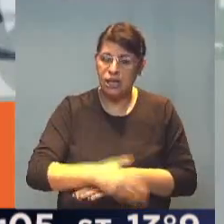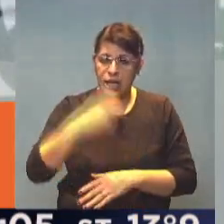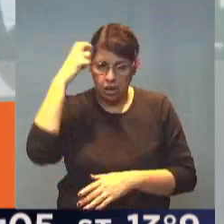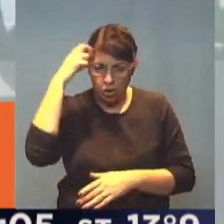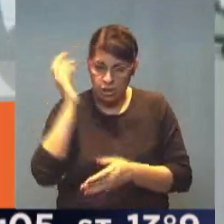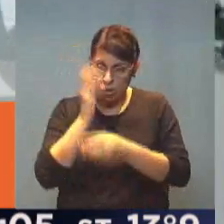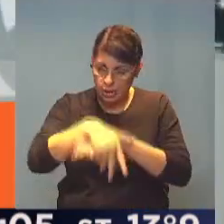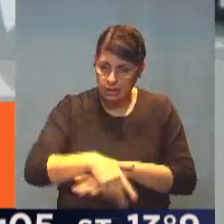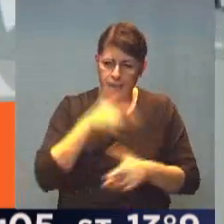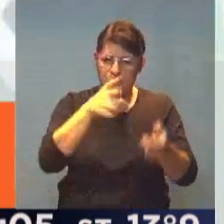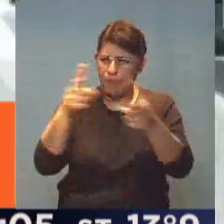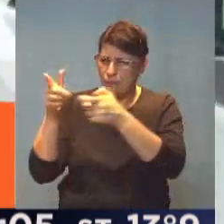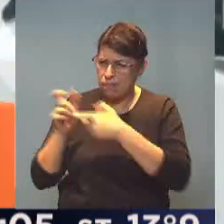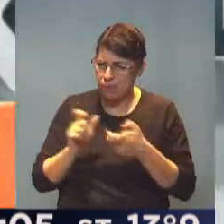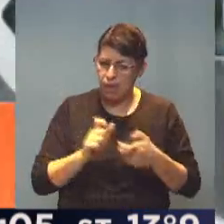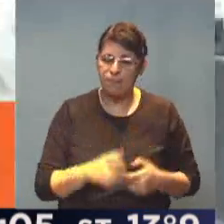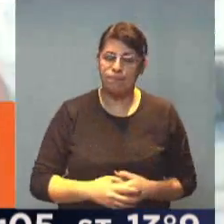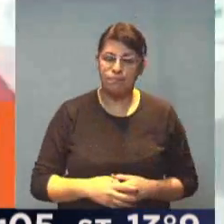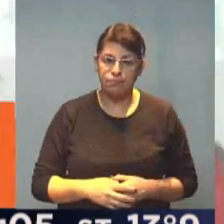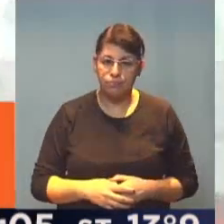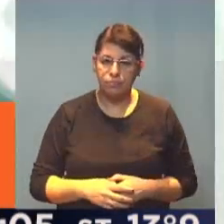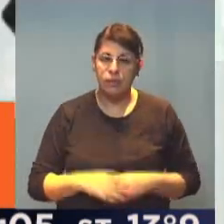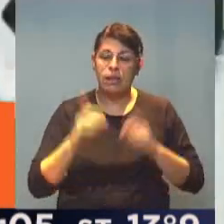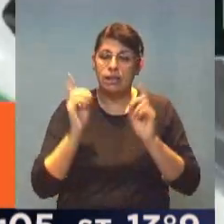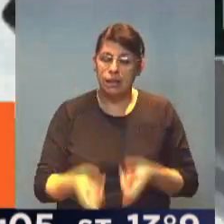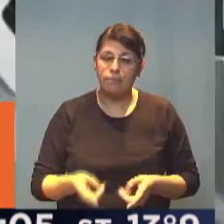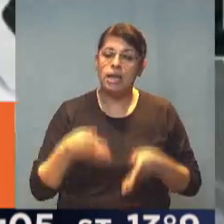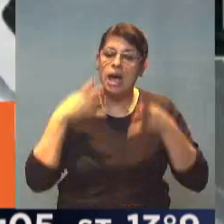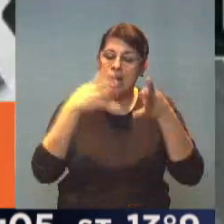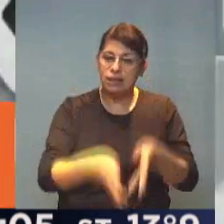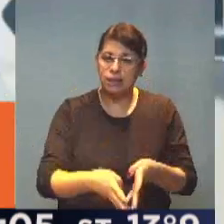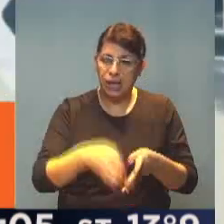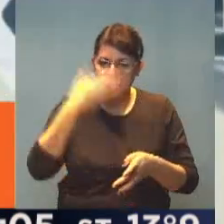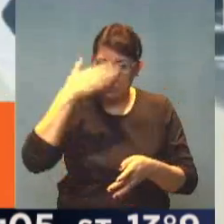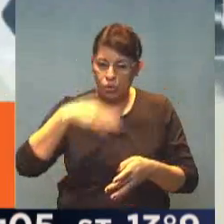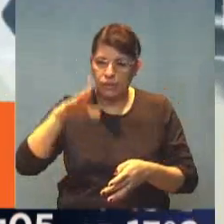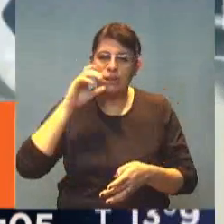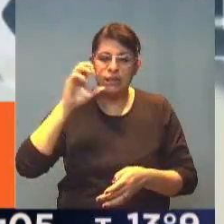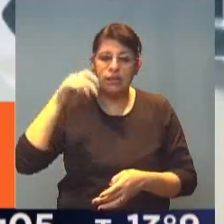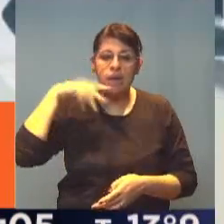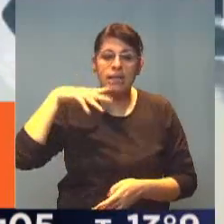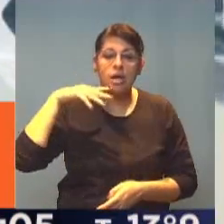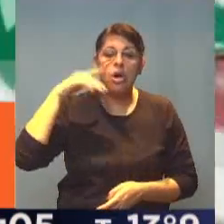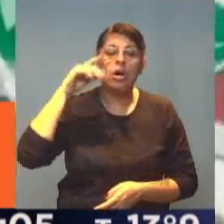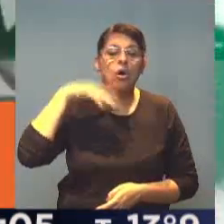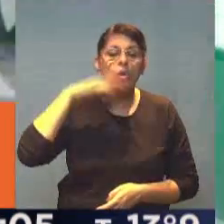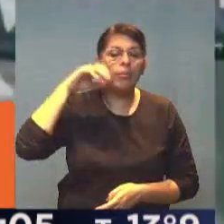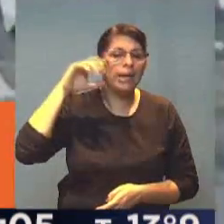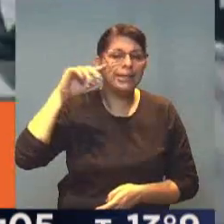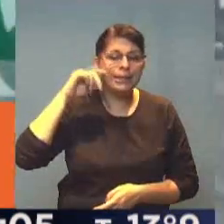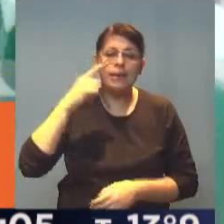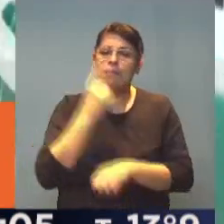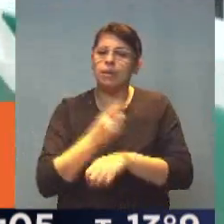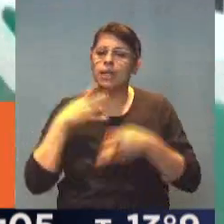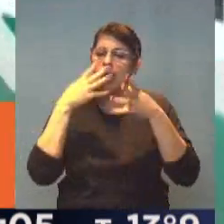Poder Legislativo y dispararon contra los presentes. También fue atacado el mausoleo del imán Khomeini. El primer atentado fue